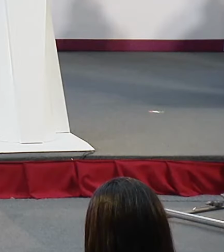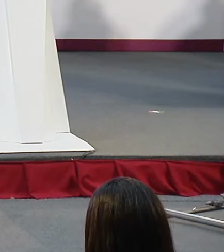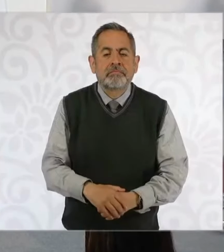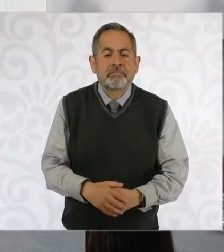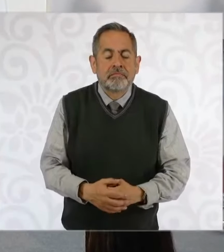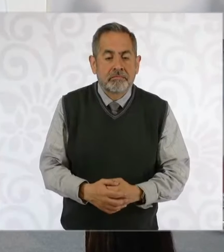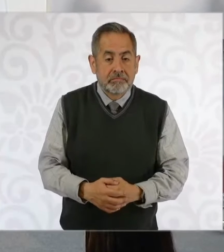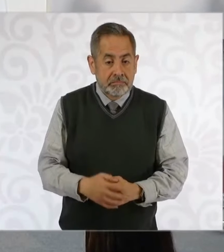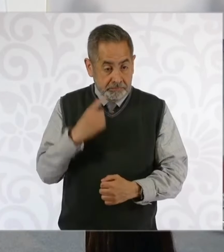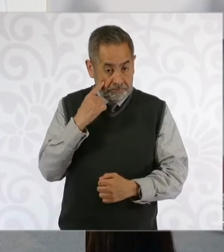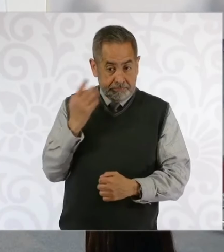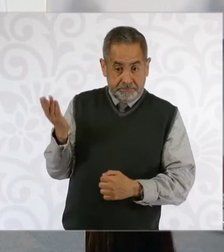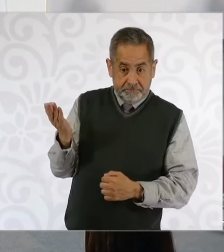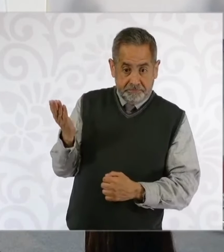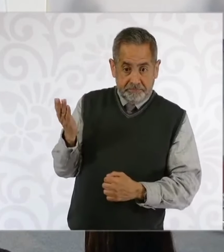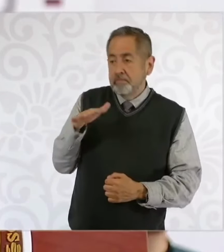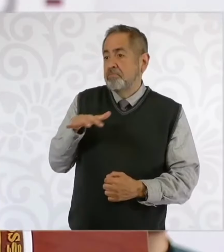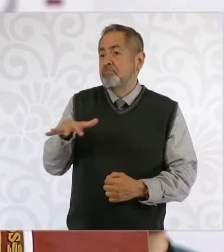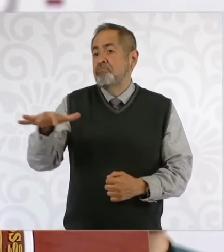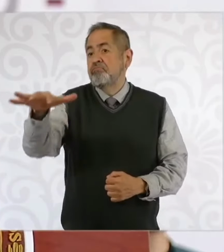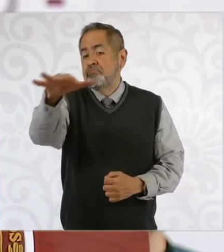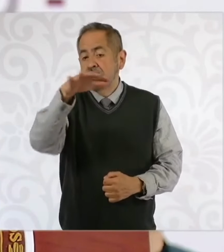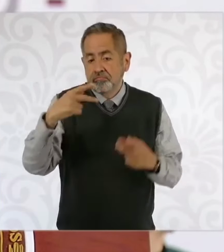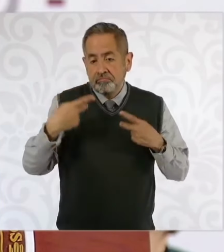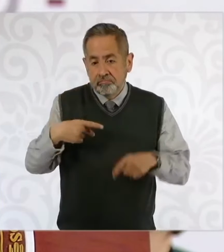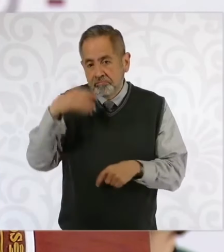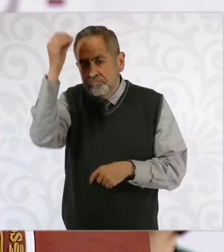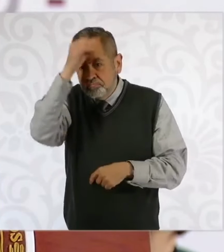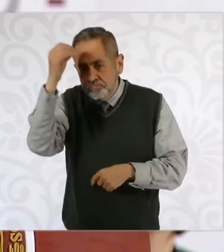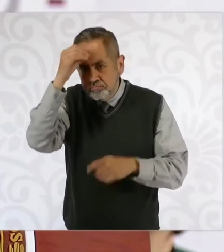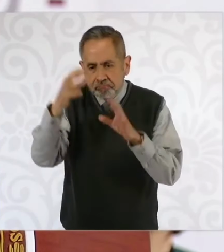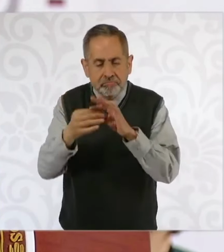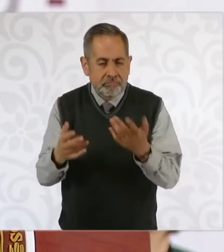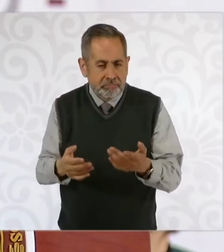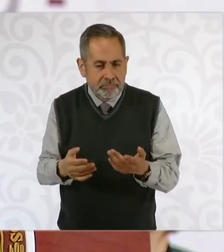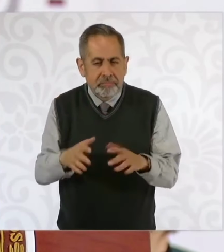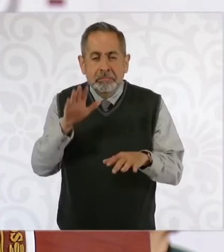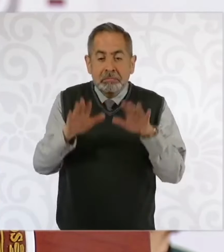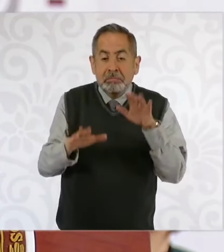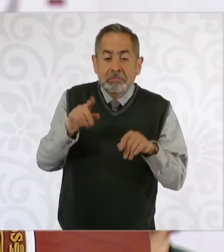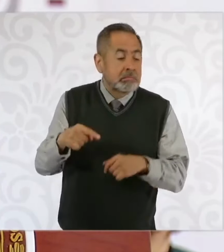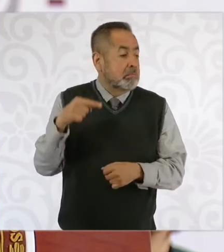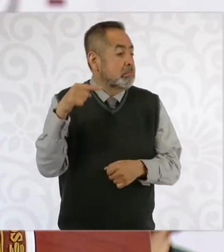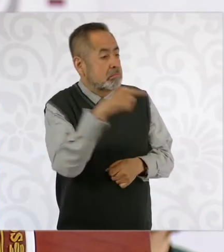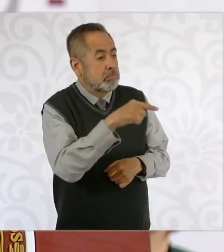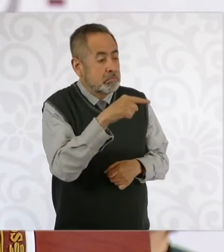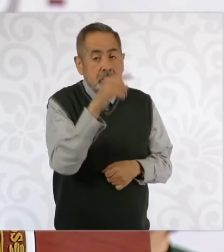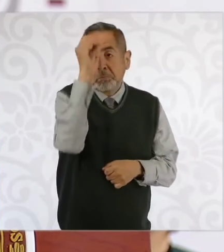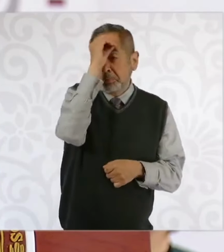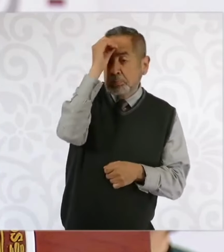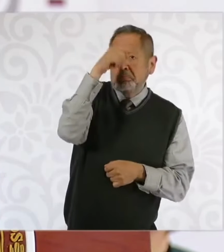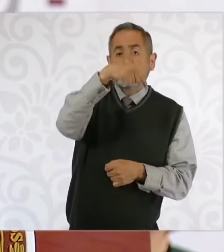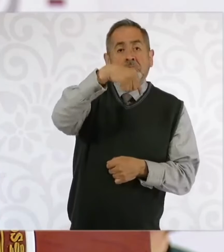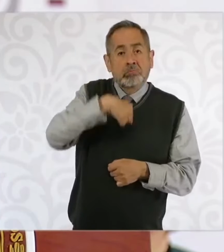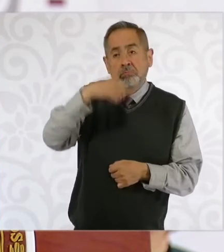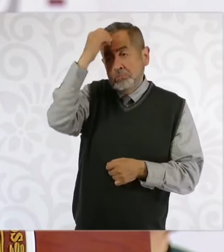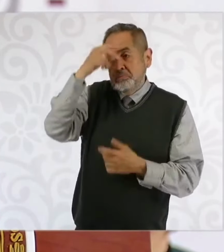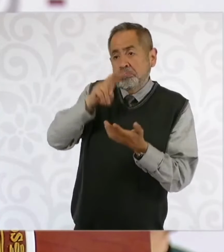del pueblo de México. Lo que pasa es que luego se piensa que la opinión pública es lo que se publica en los medios, pero